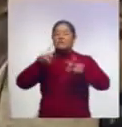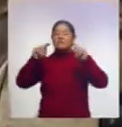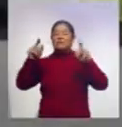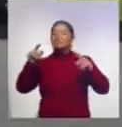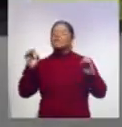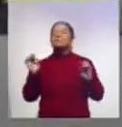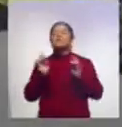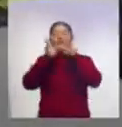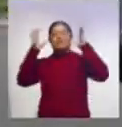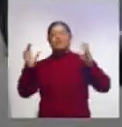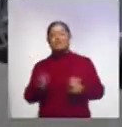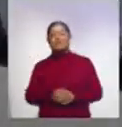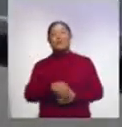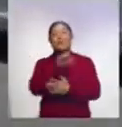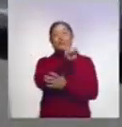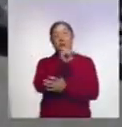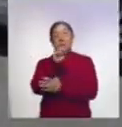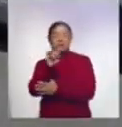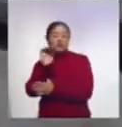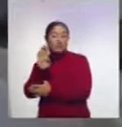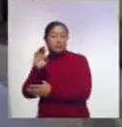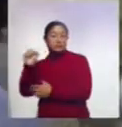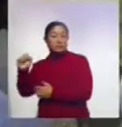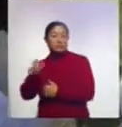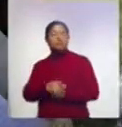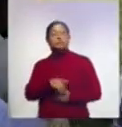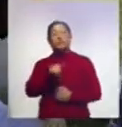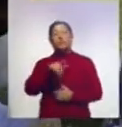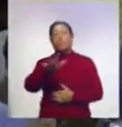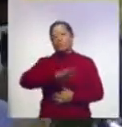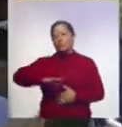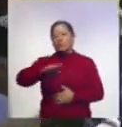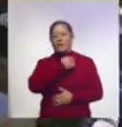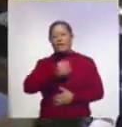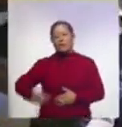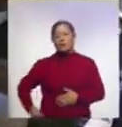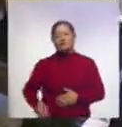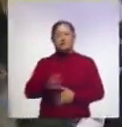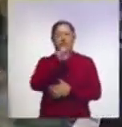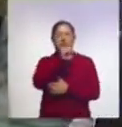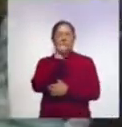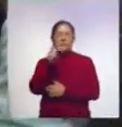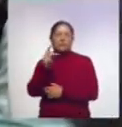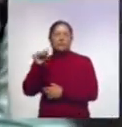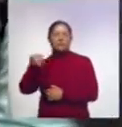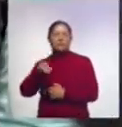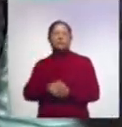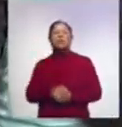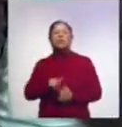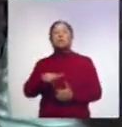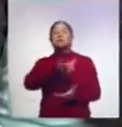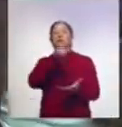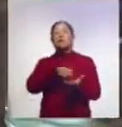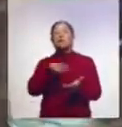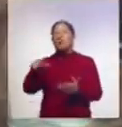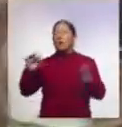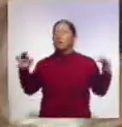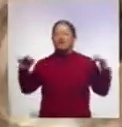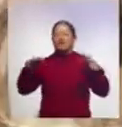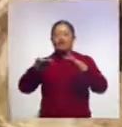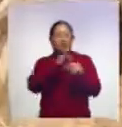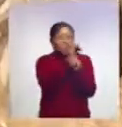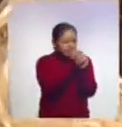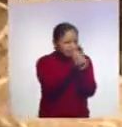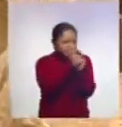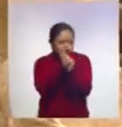Extraordinario. San Isidro Buen Suceso, una comunidad perteneciente al municipio de San Pablo del Monte, fue el lugar que juntó a investigadores con los